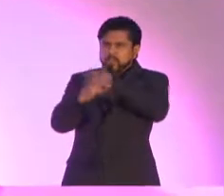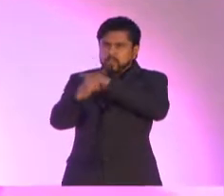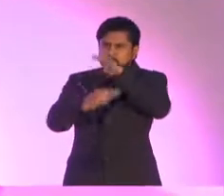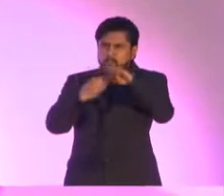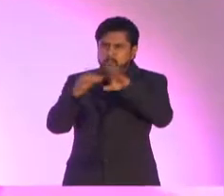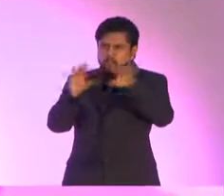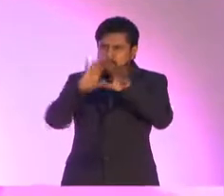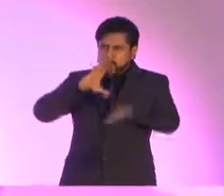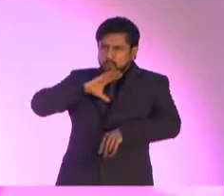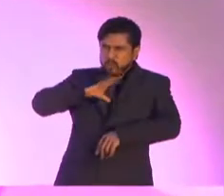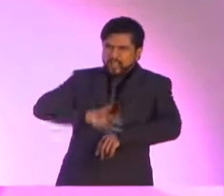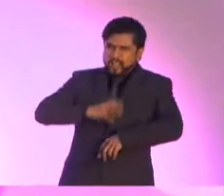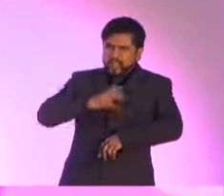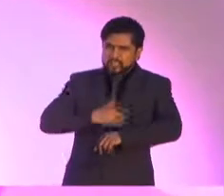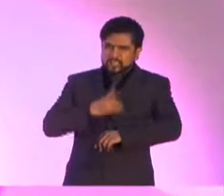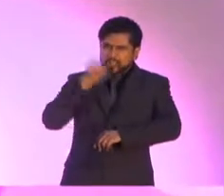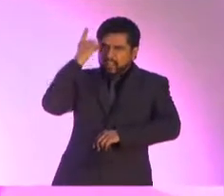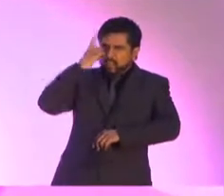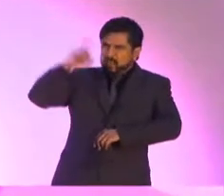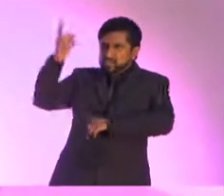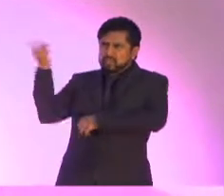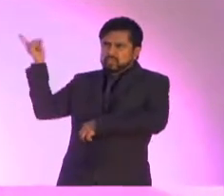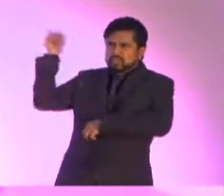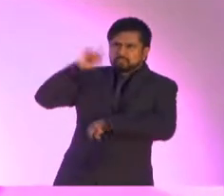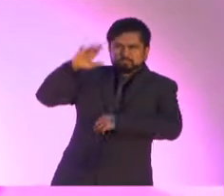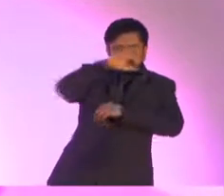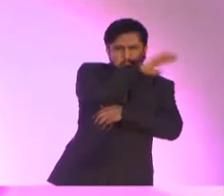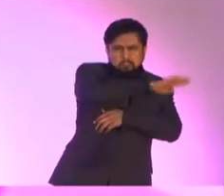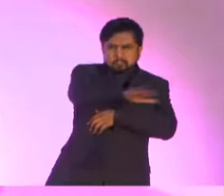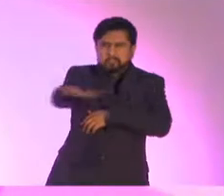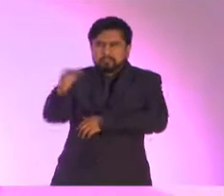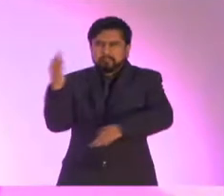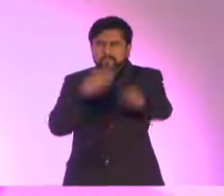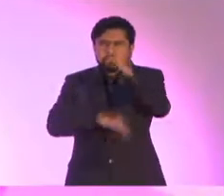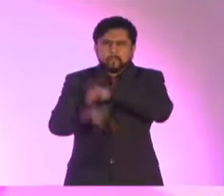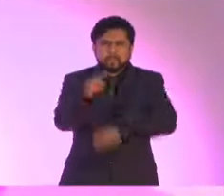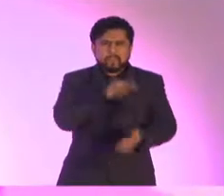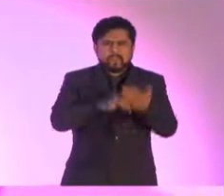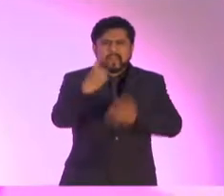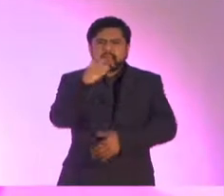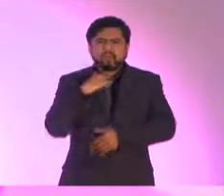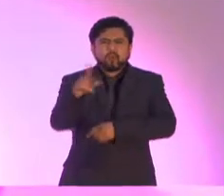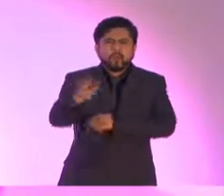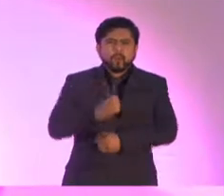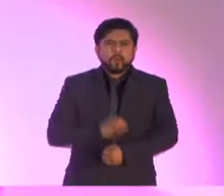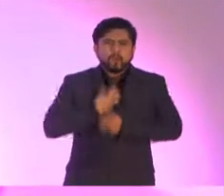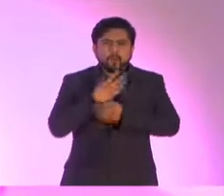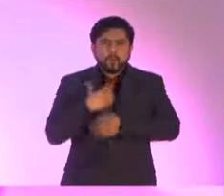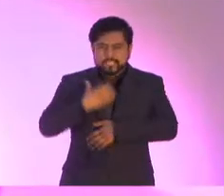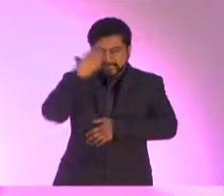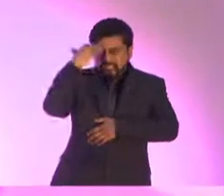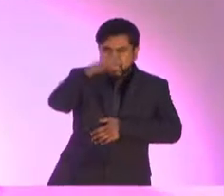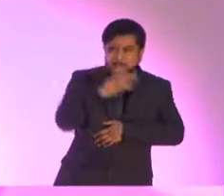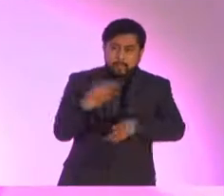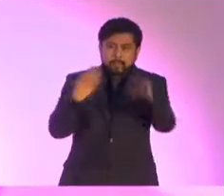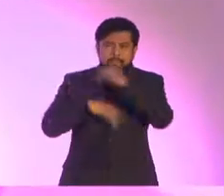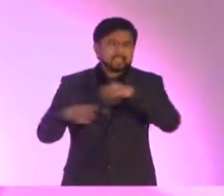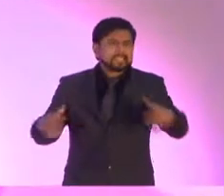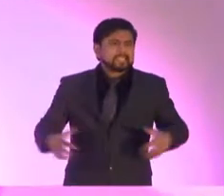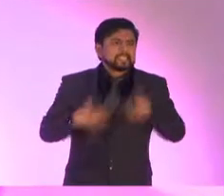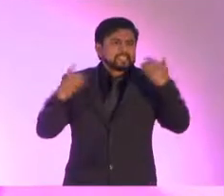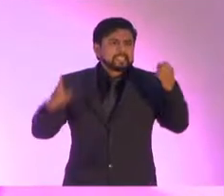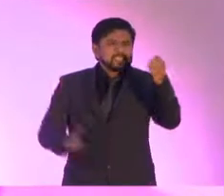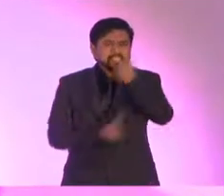Dios. El que chapa su mano de rojo y negro. El poeta se da cuenta que es tragedia, que ha muerto